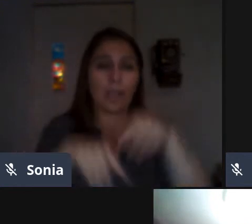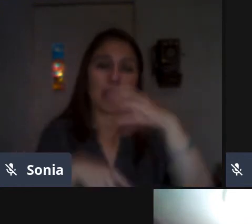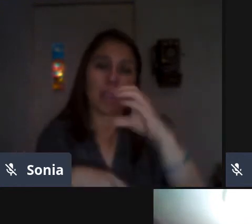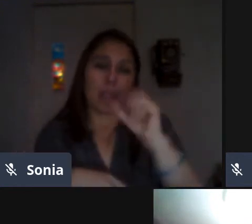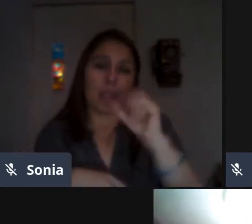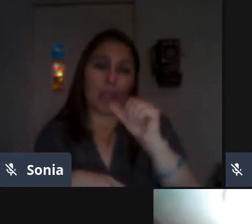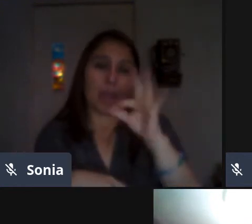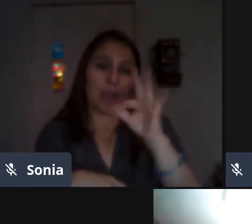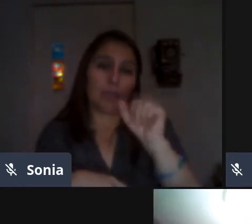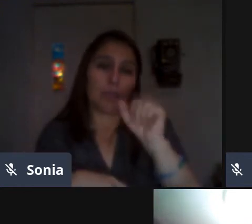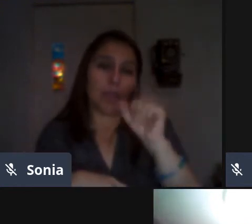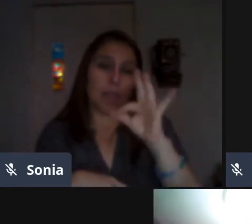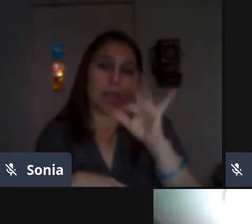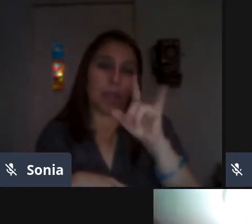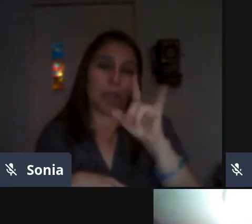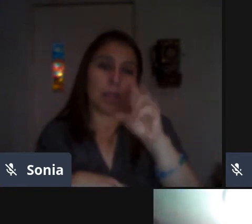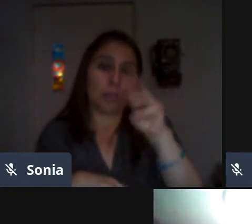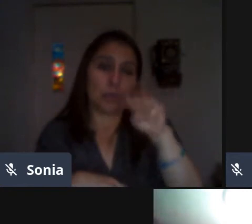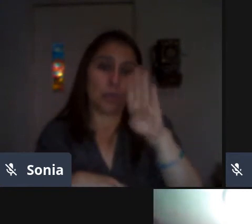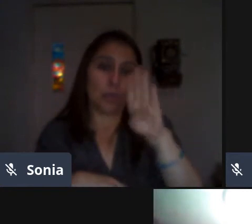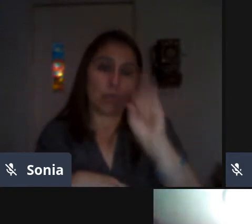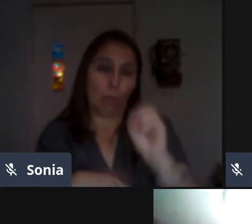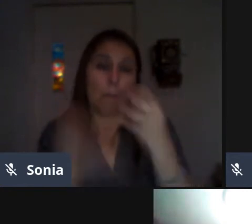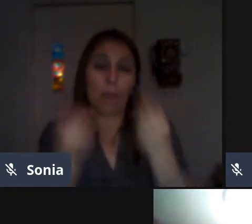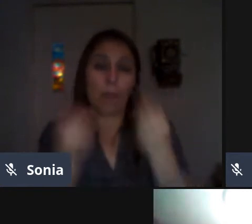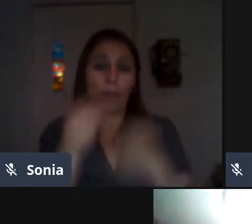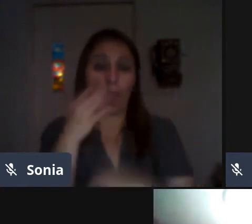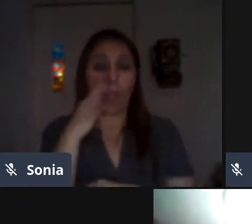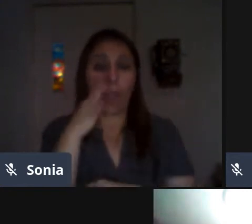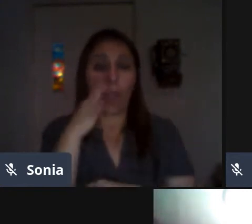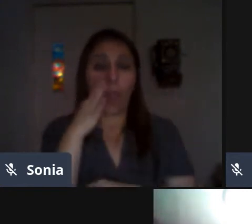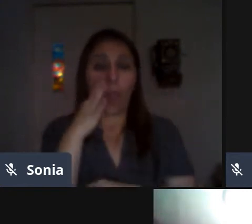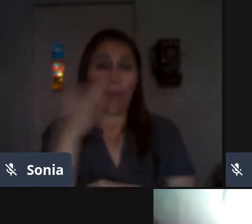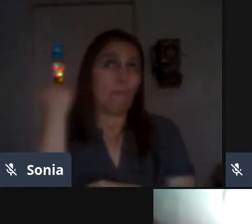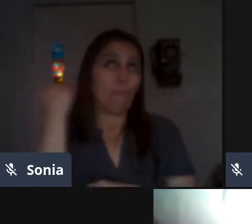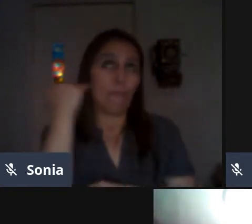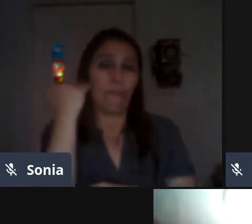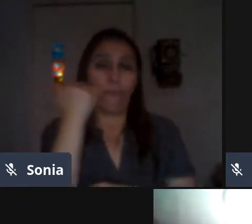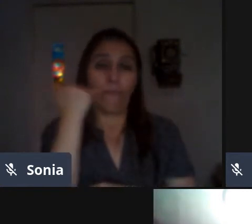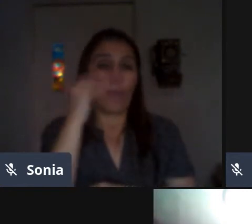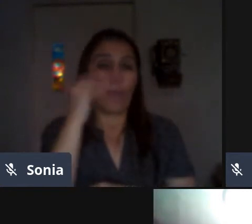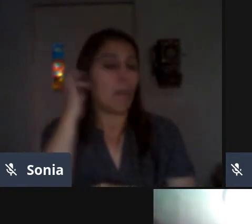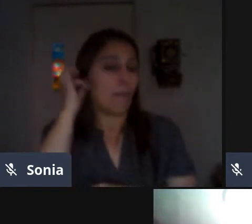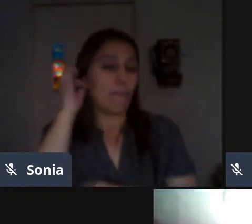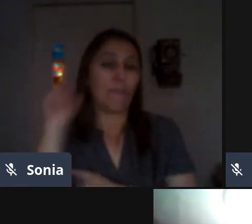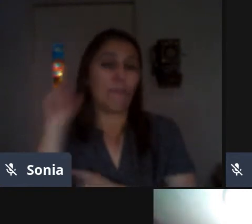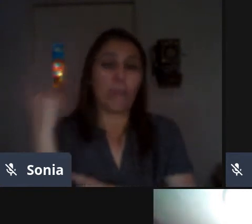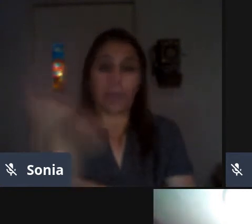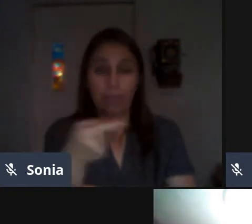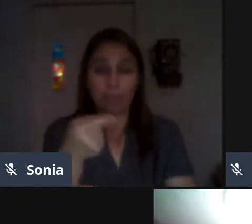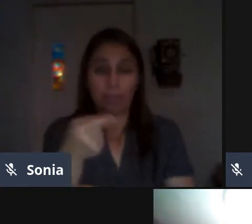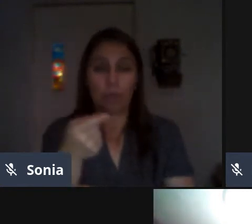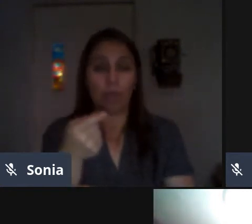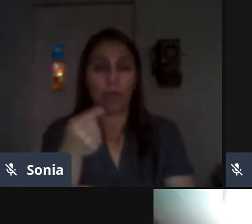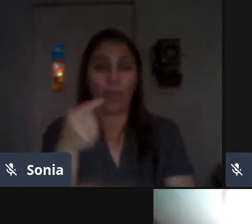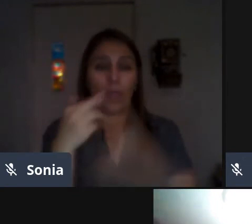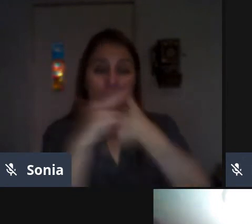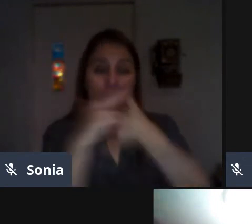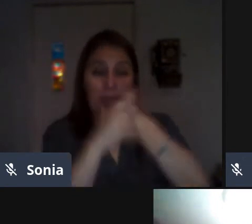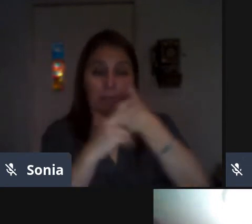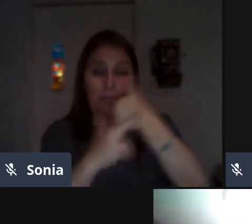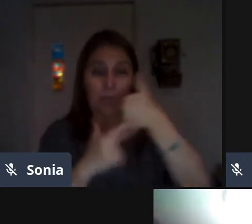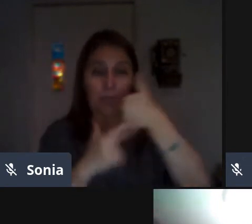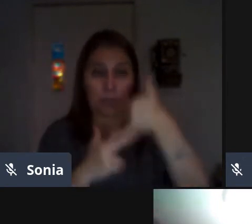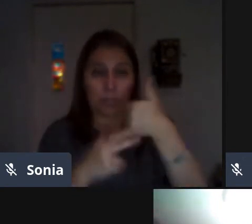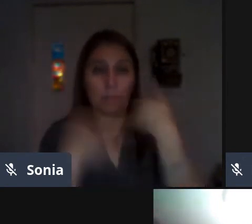feminismos campesinos o feminismo xinzo en después de vivir entrado también en la región como una forma